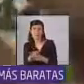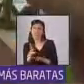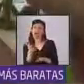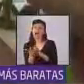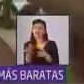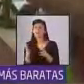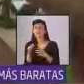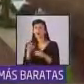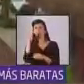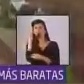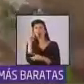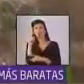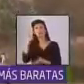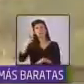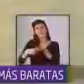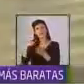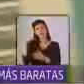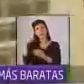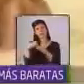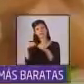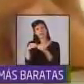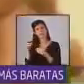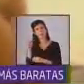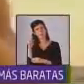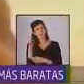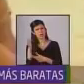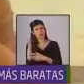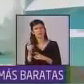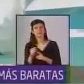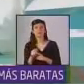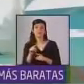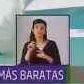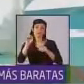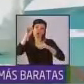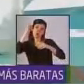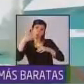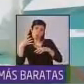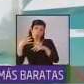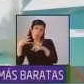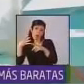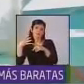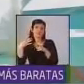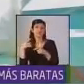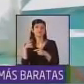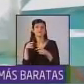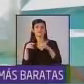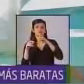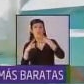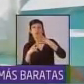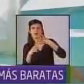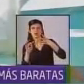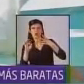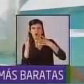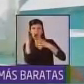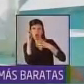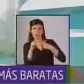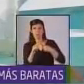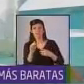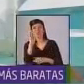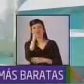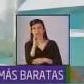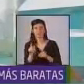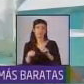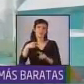$1,000. Colombia ocupa el cuarto lugar en las preferencias de los chilenos. Brasil sigue siendo el número uno y para este verano se anuncian